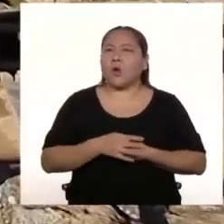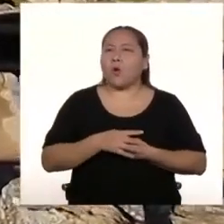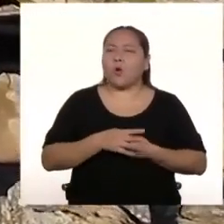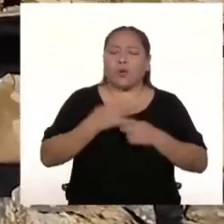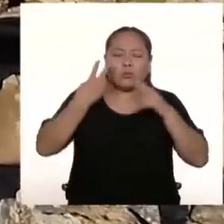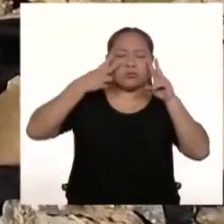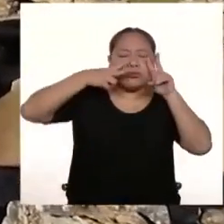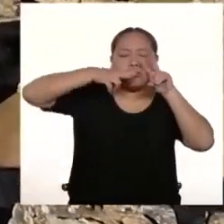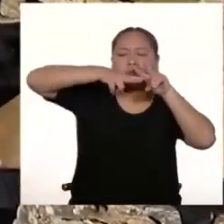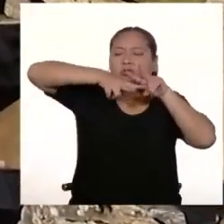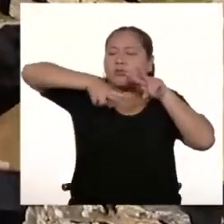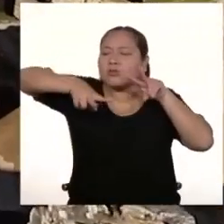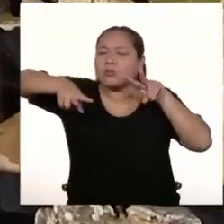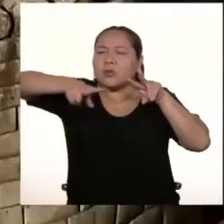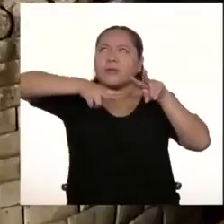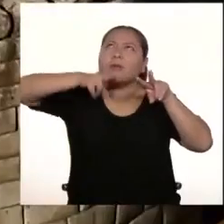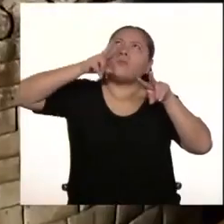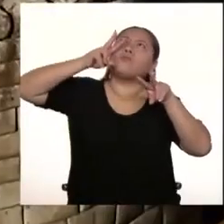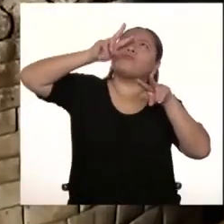¿Observatorio astronómico?